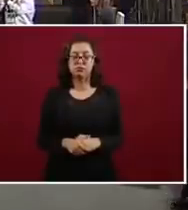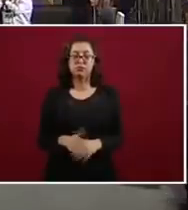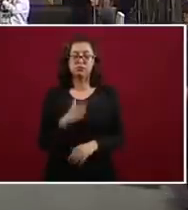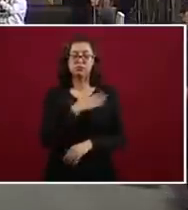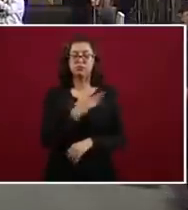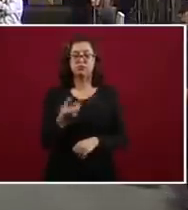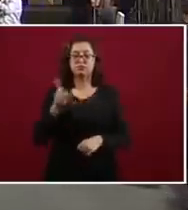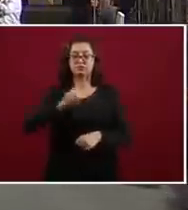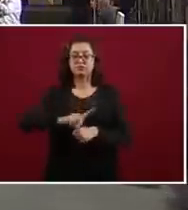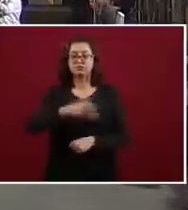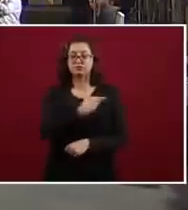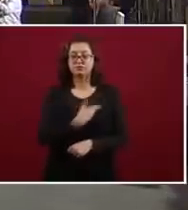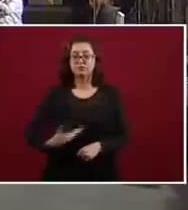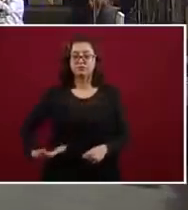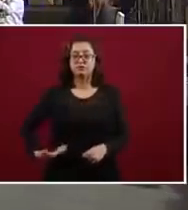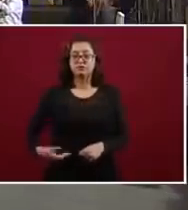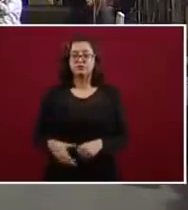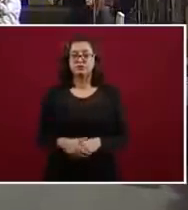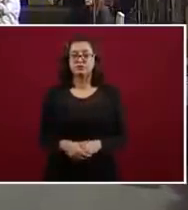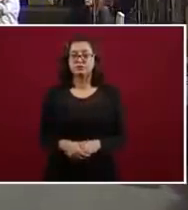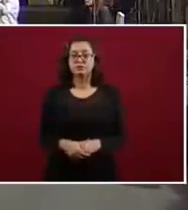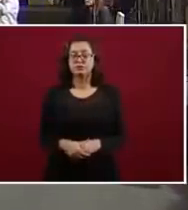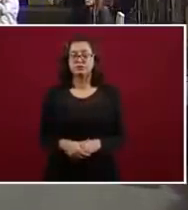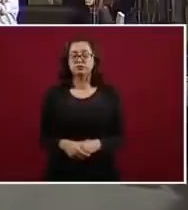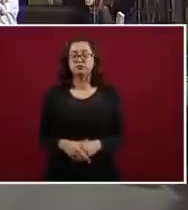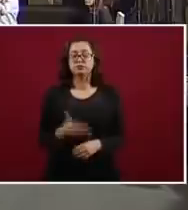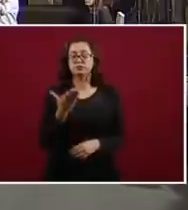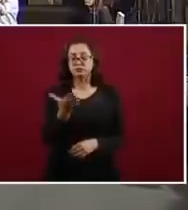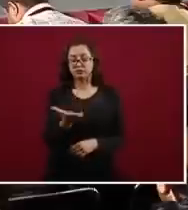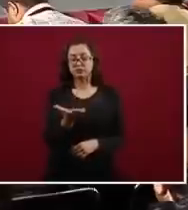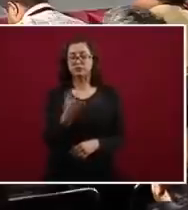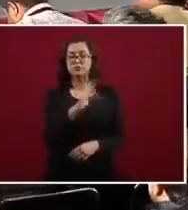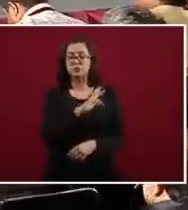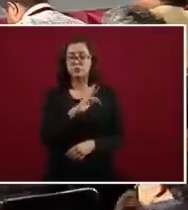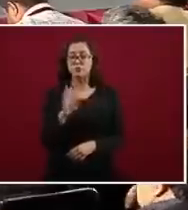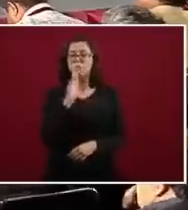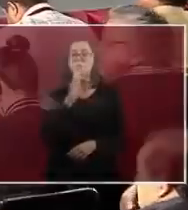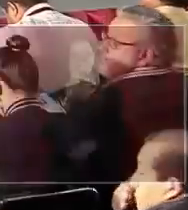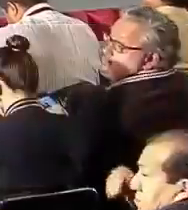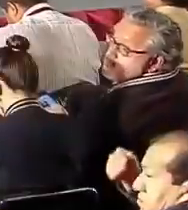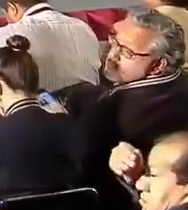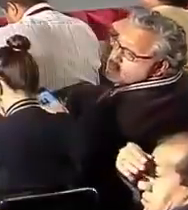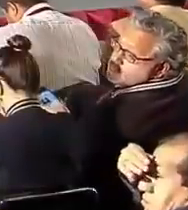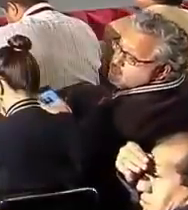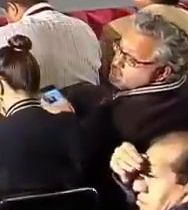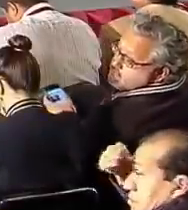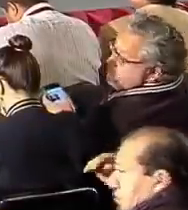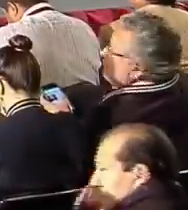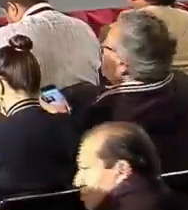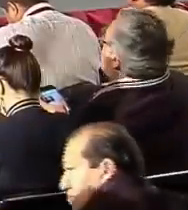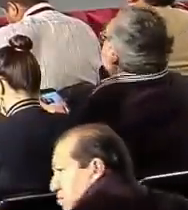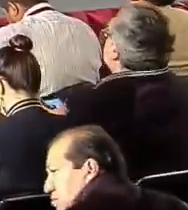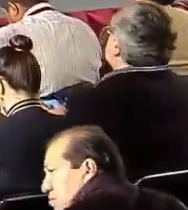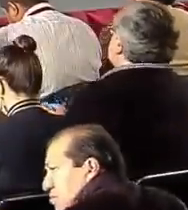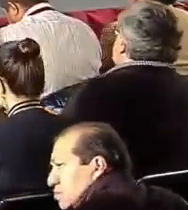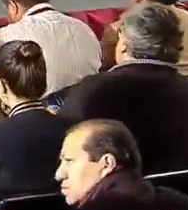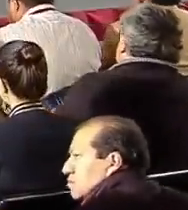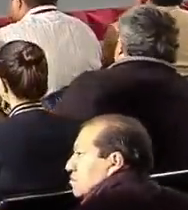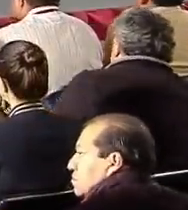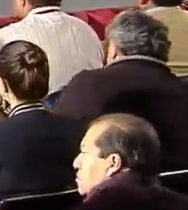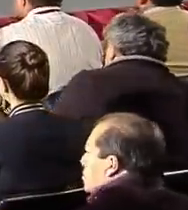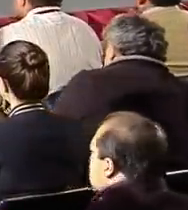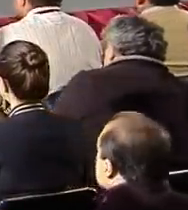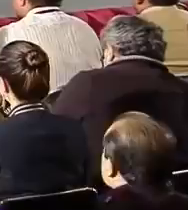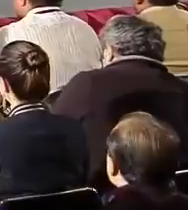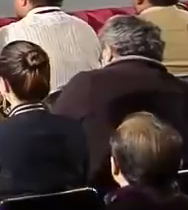Buenos días, señor presidente. Al señor Seade, si me hace favor. Señor Seade, Nancy Rodríguez de